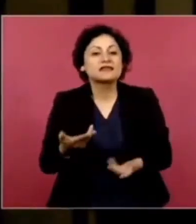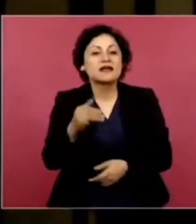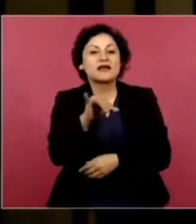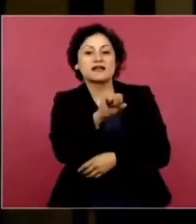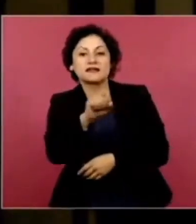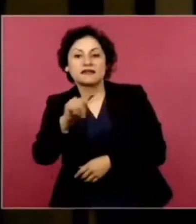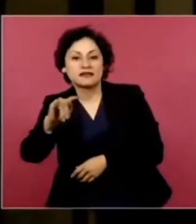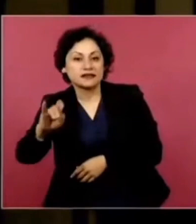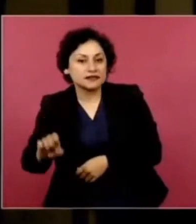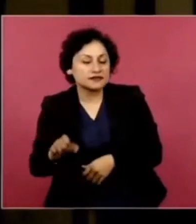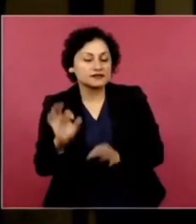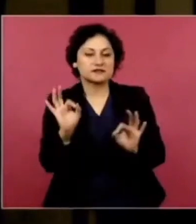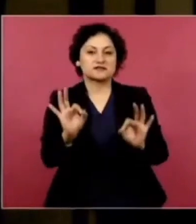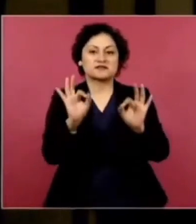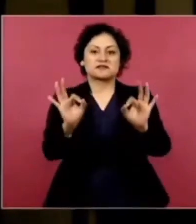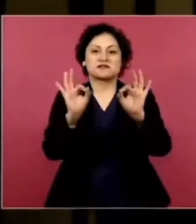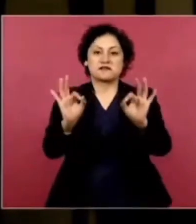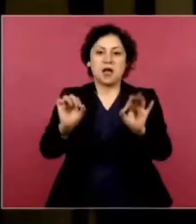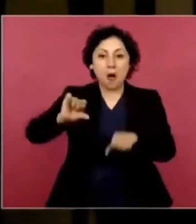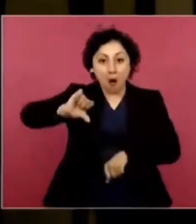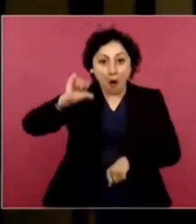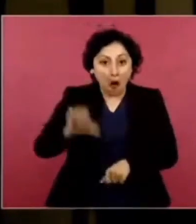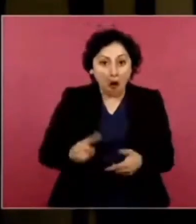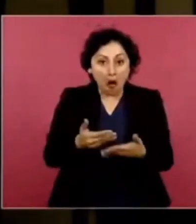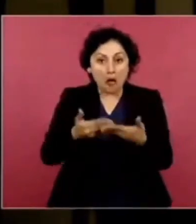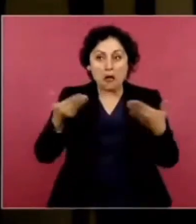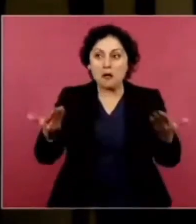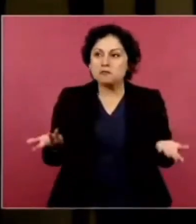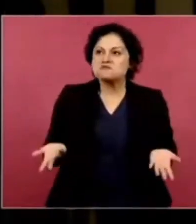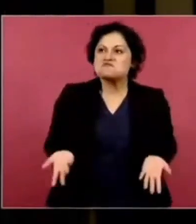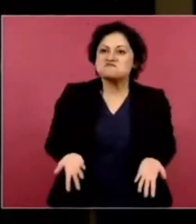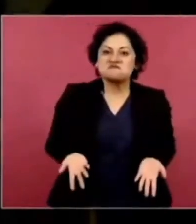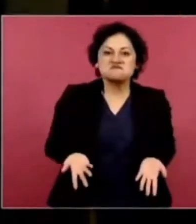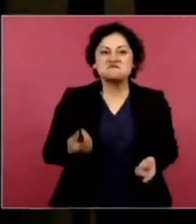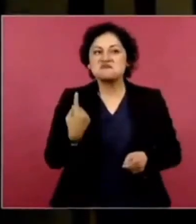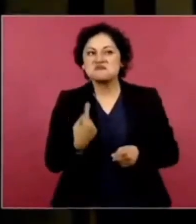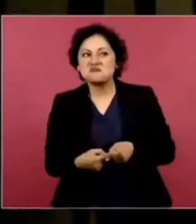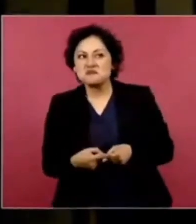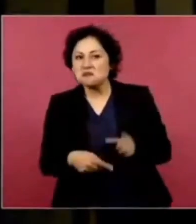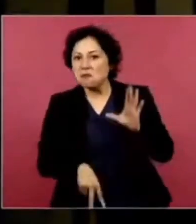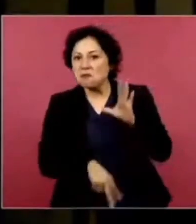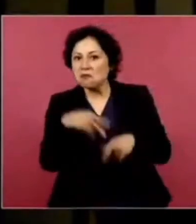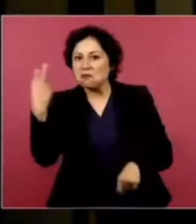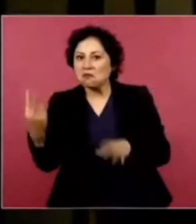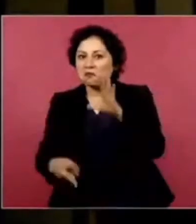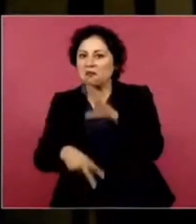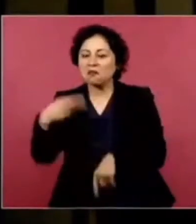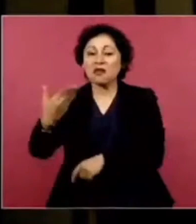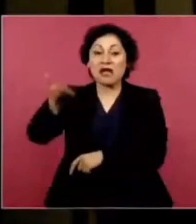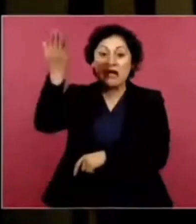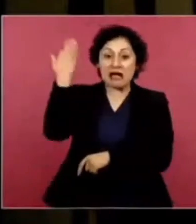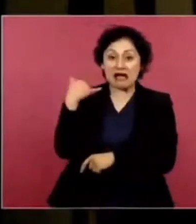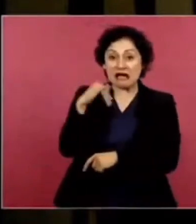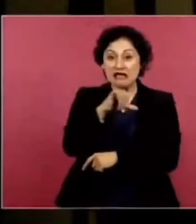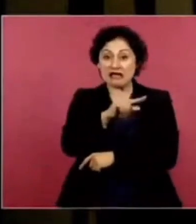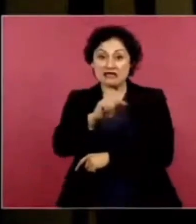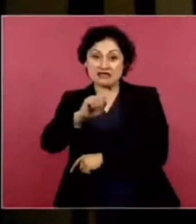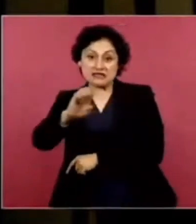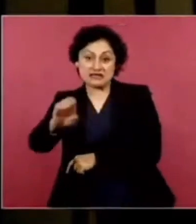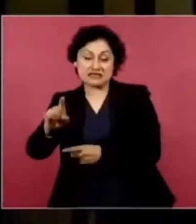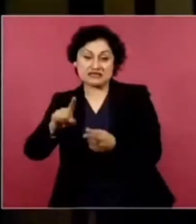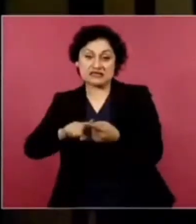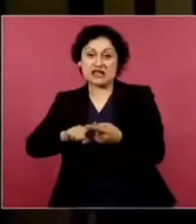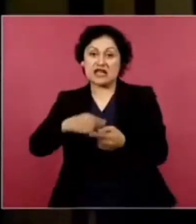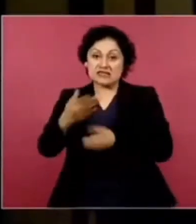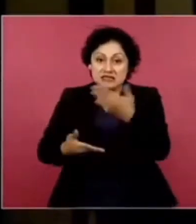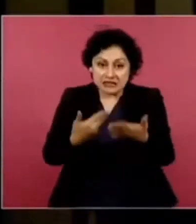si quién entre a esas tiendas porque no hay nada. Había turismo, había servicios, había cultura.